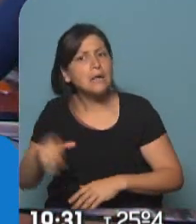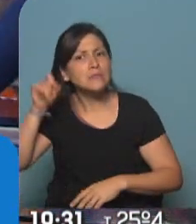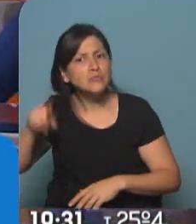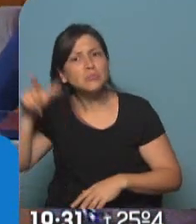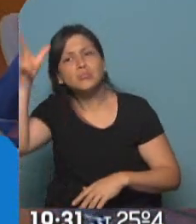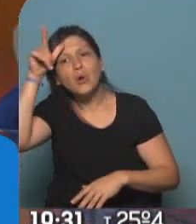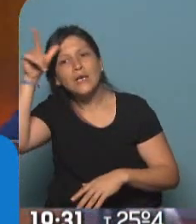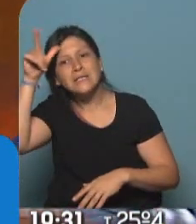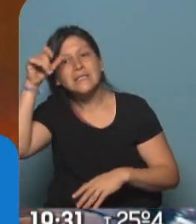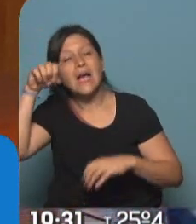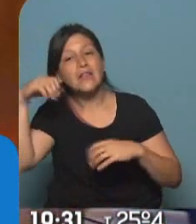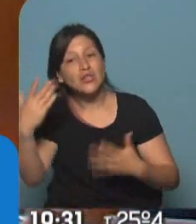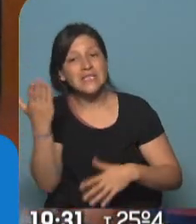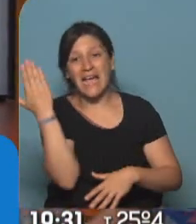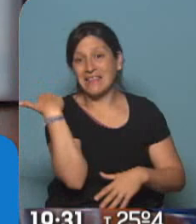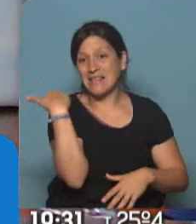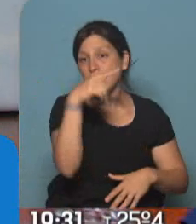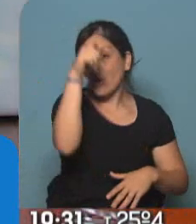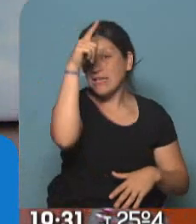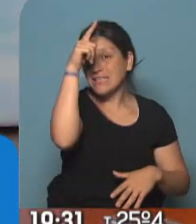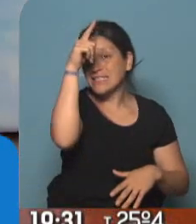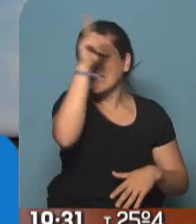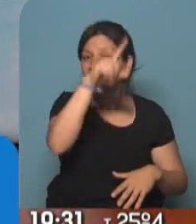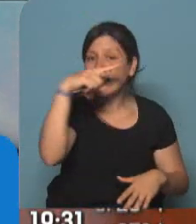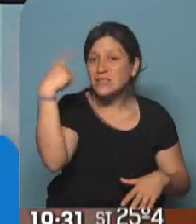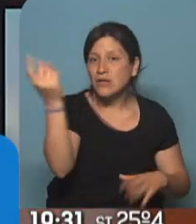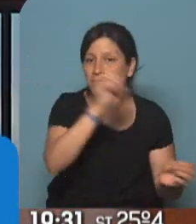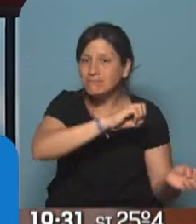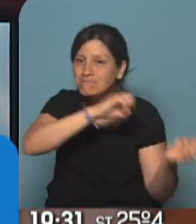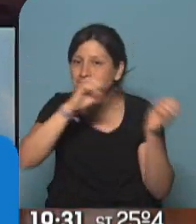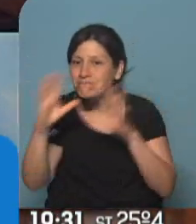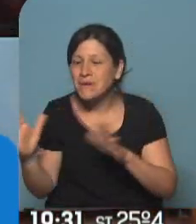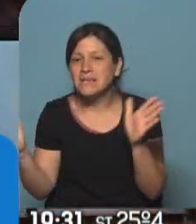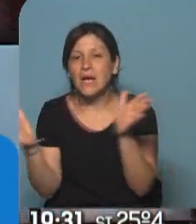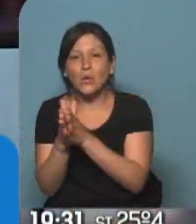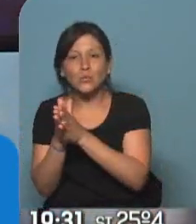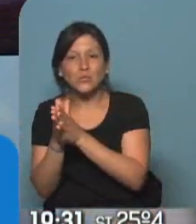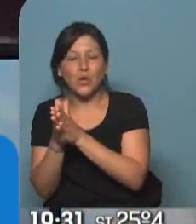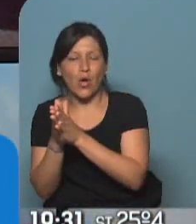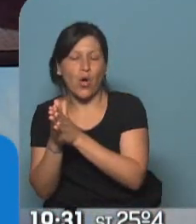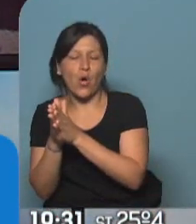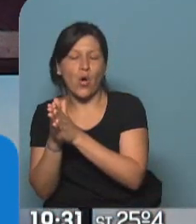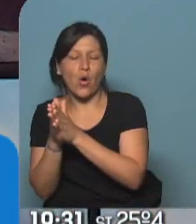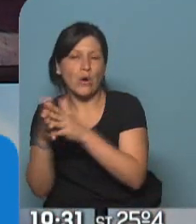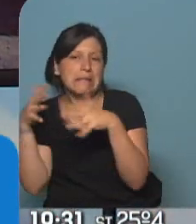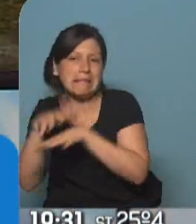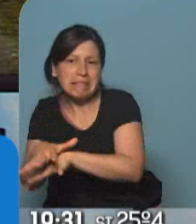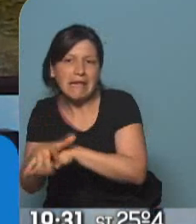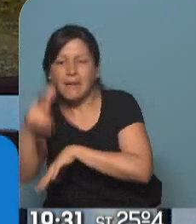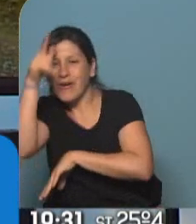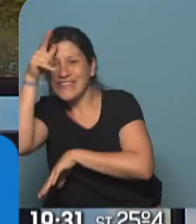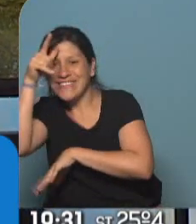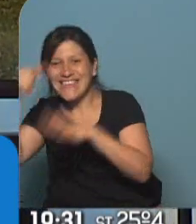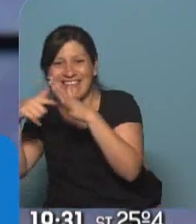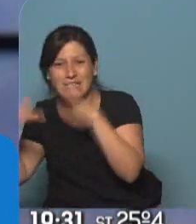pasó a la ciudad buenos aires se unificó con lo que era la policía metropolitana realizando la policía la ciudad y eso es un proceso de unificación